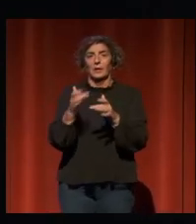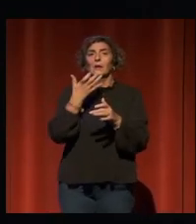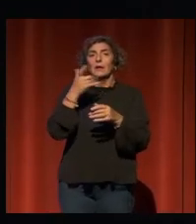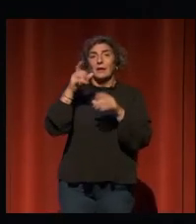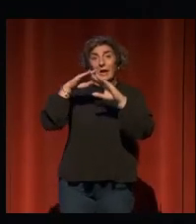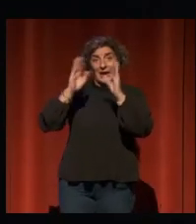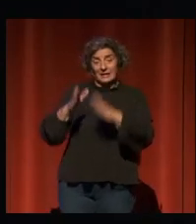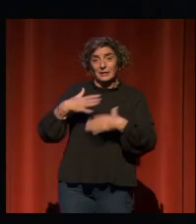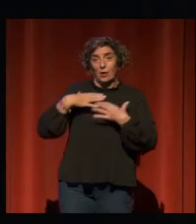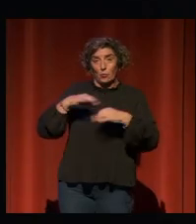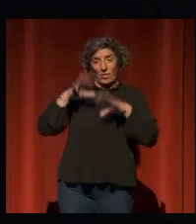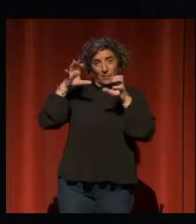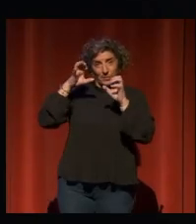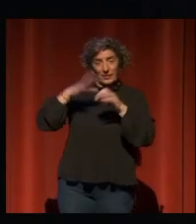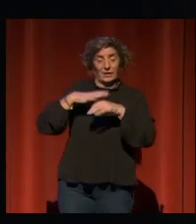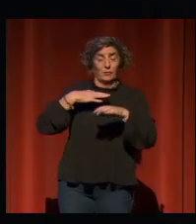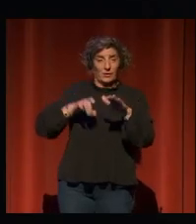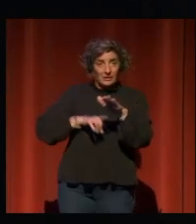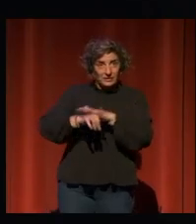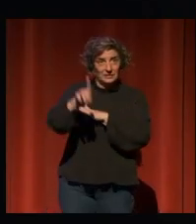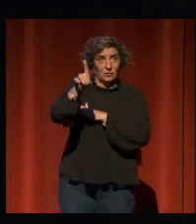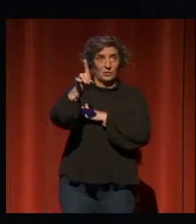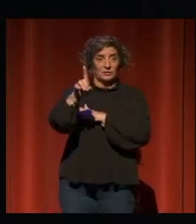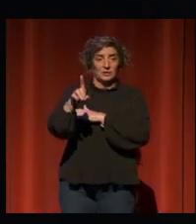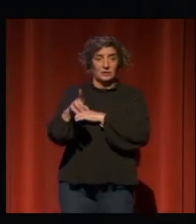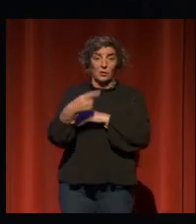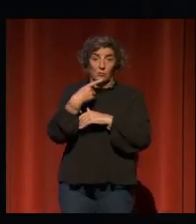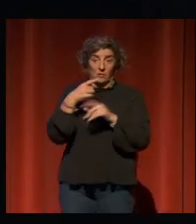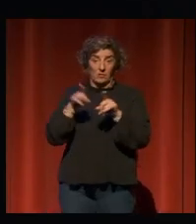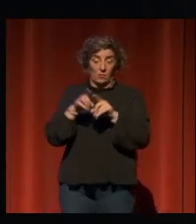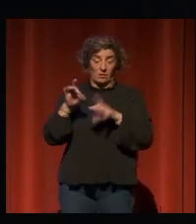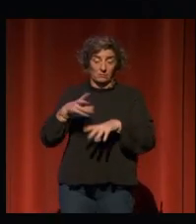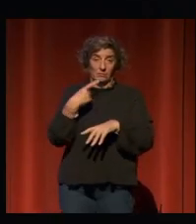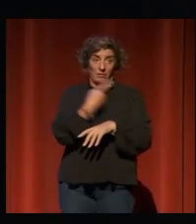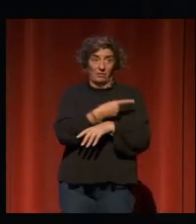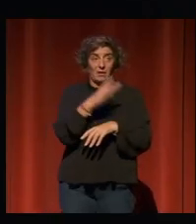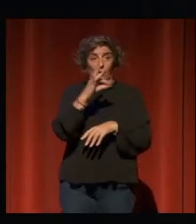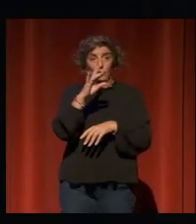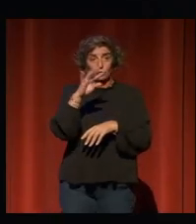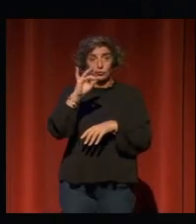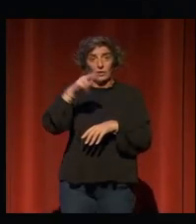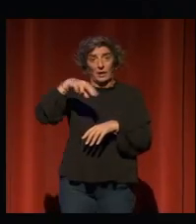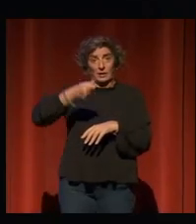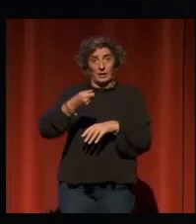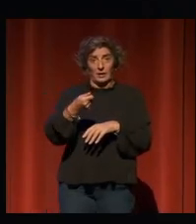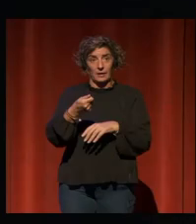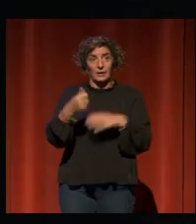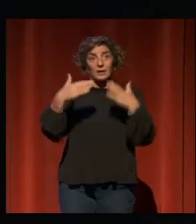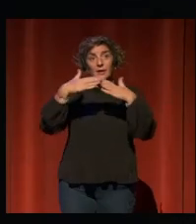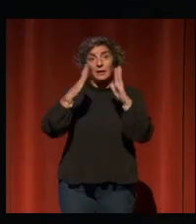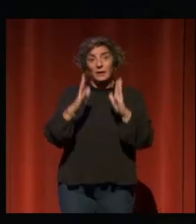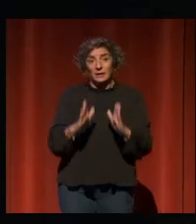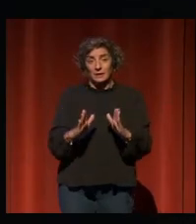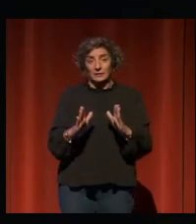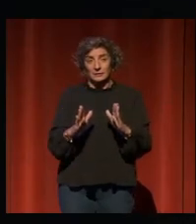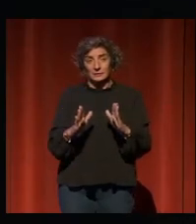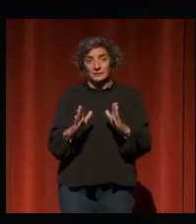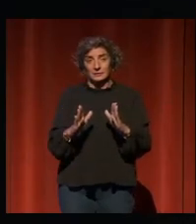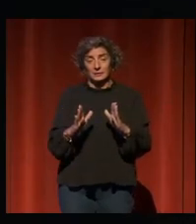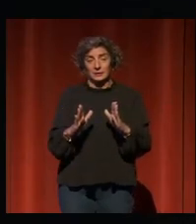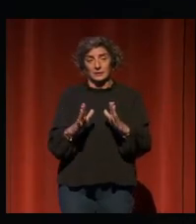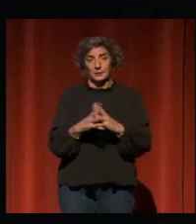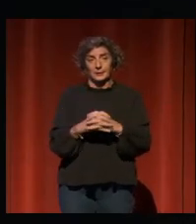desarrollarse las personas y como decía Susana eh la casa de la